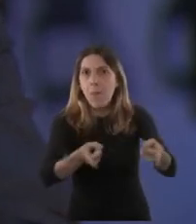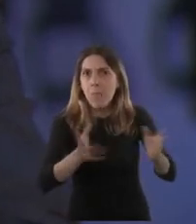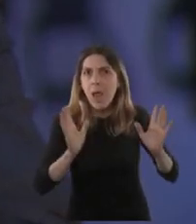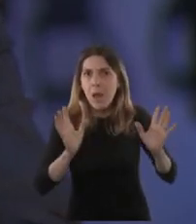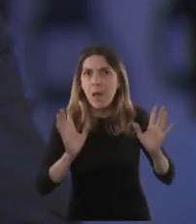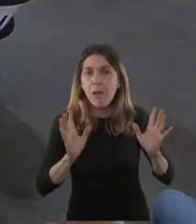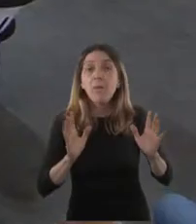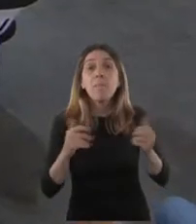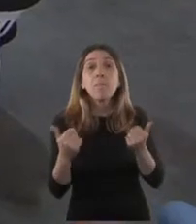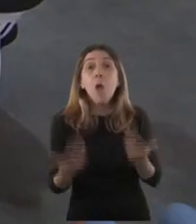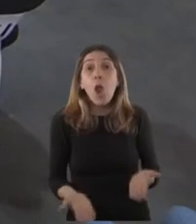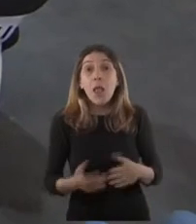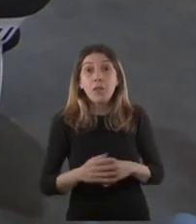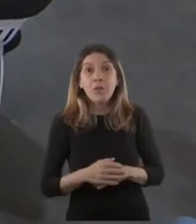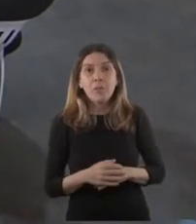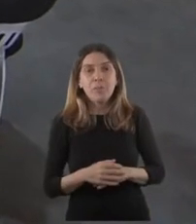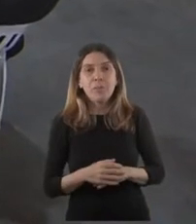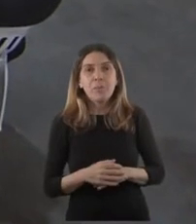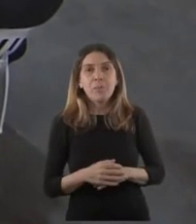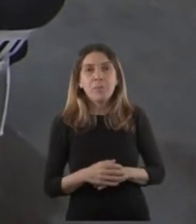cual,